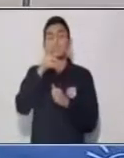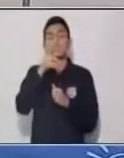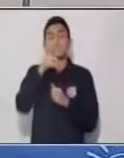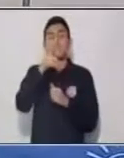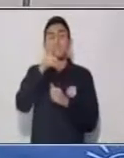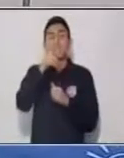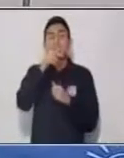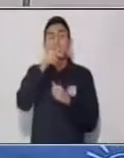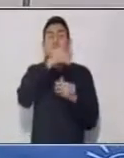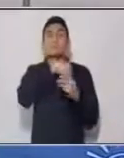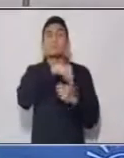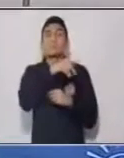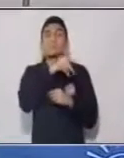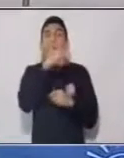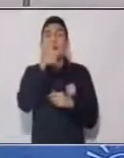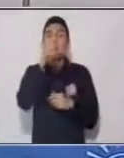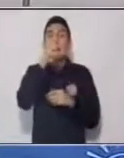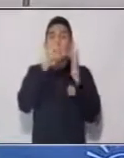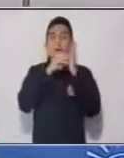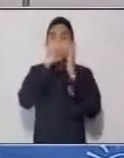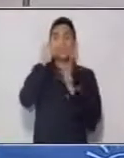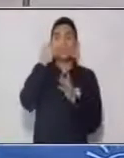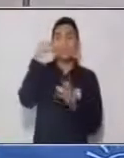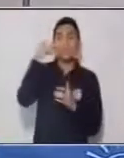las propuso Arquímedes.